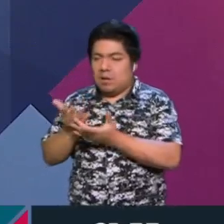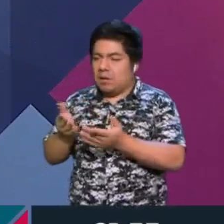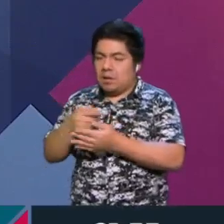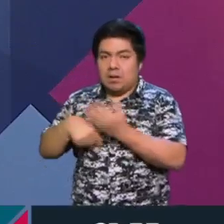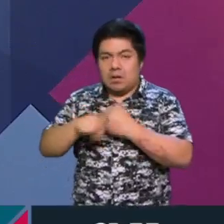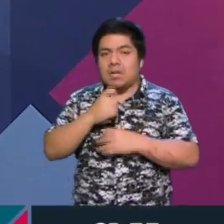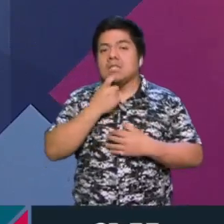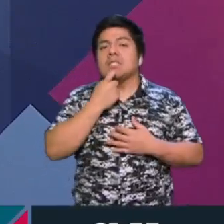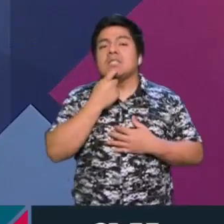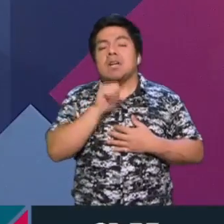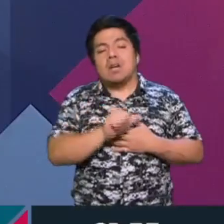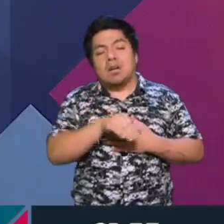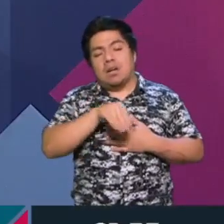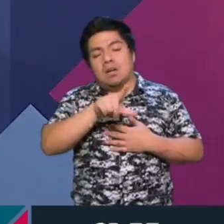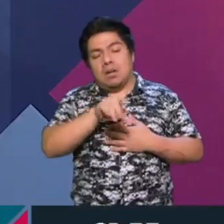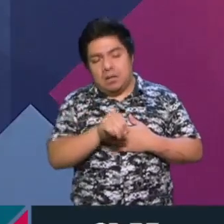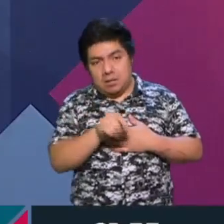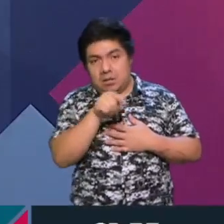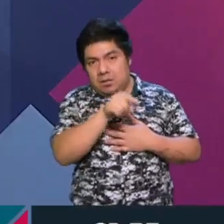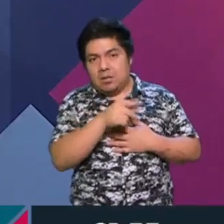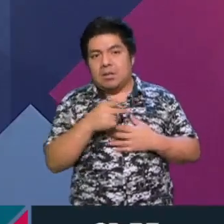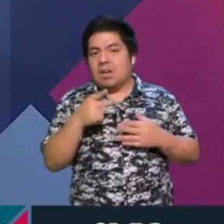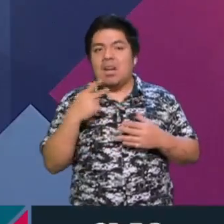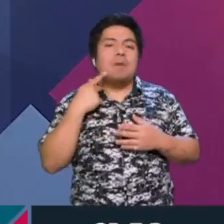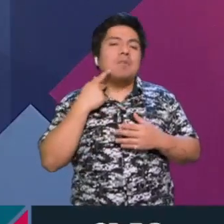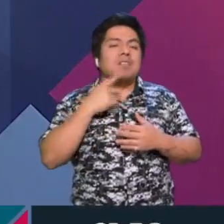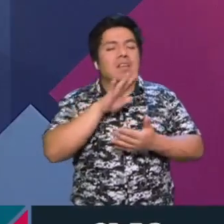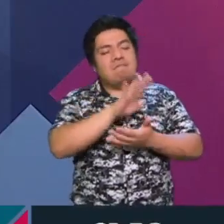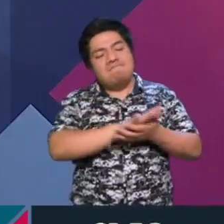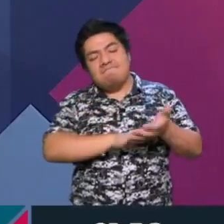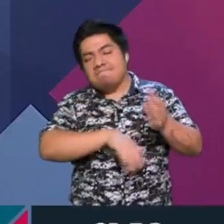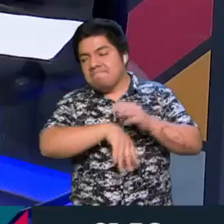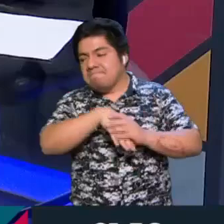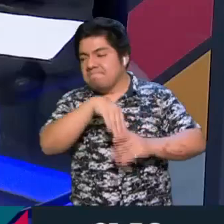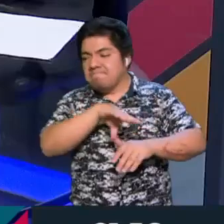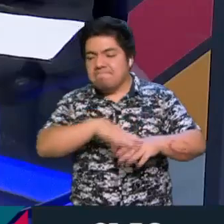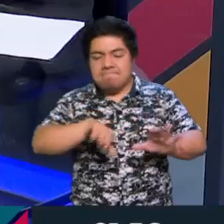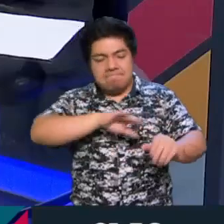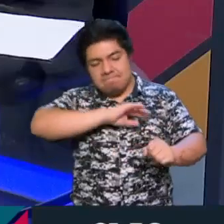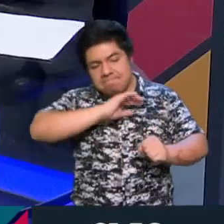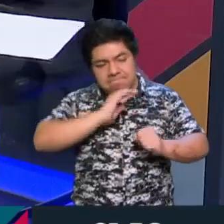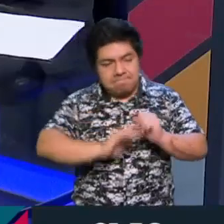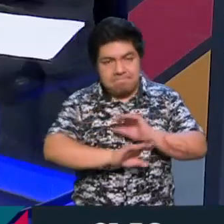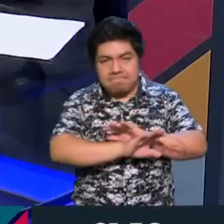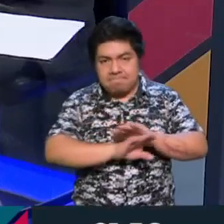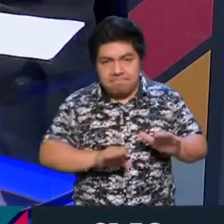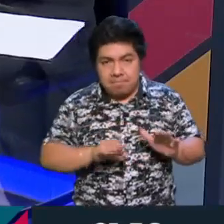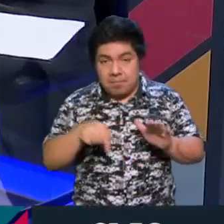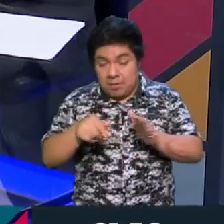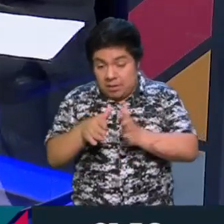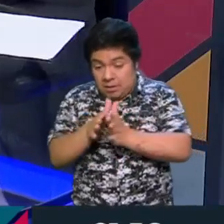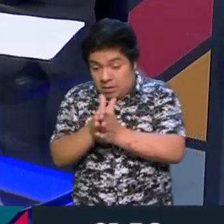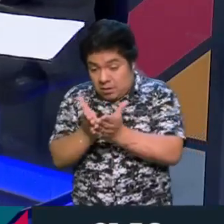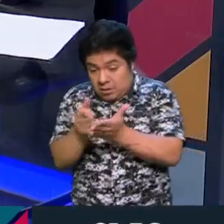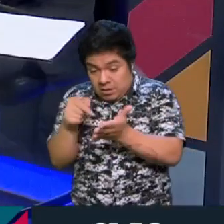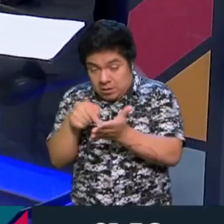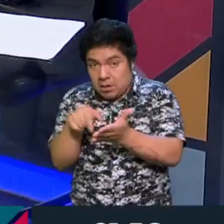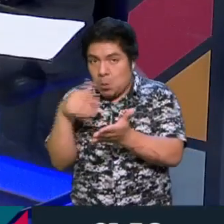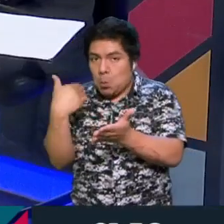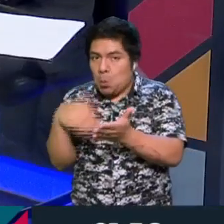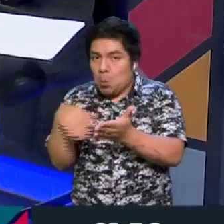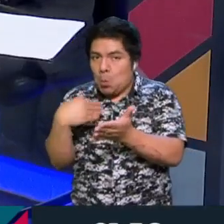López Obrador de la vida pública. Entonces es un texto enormemente recomendable, ¿no? Y viene